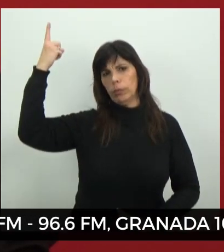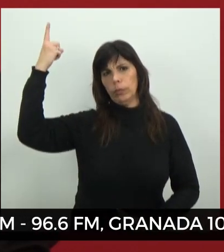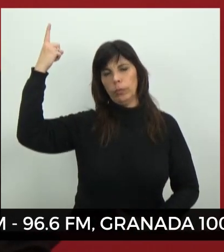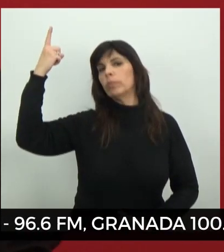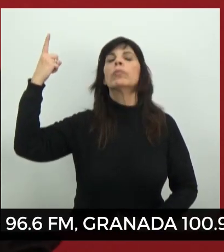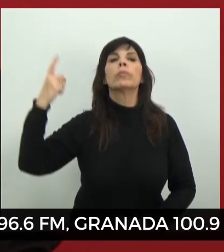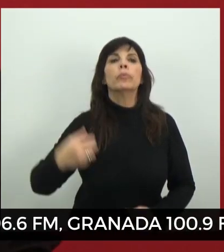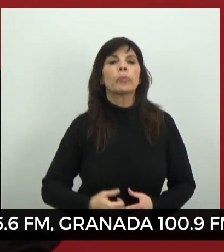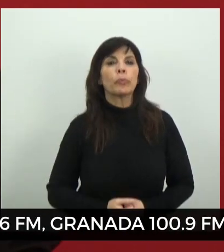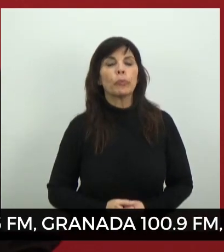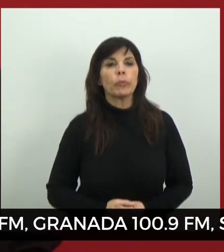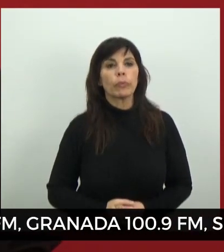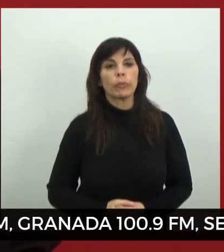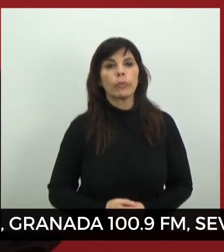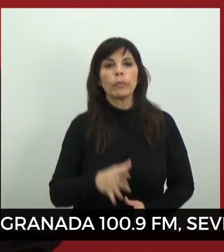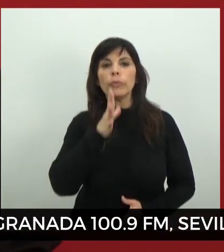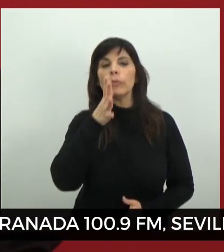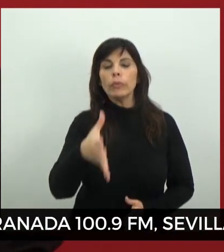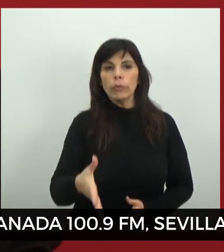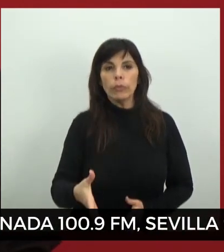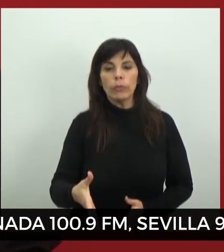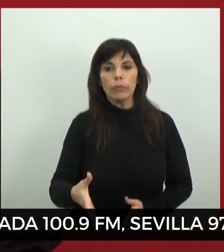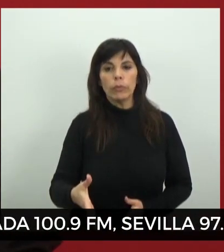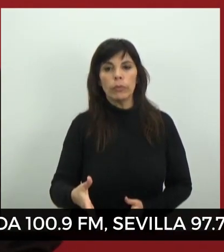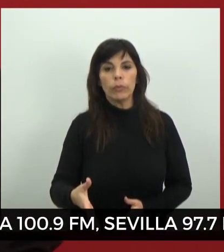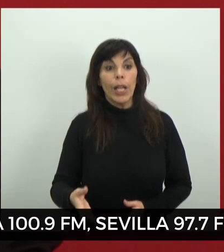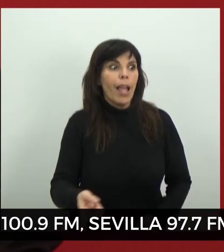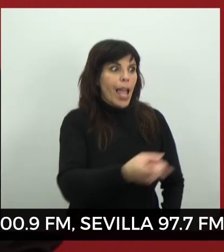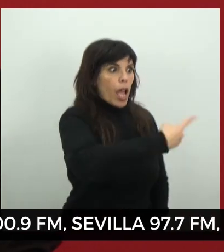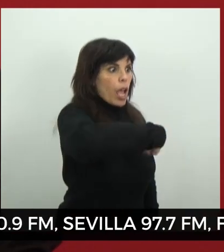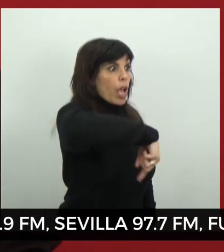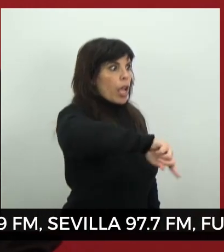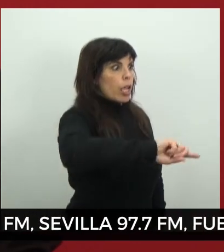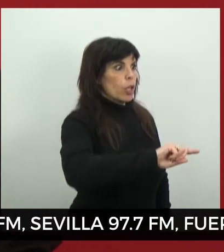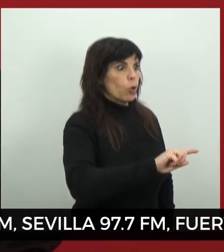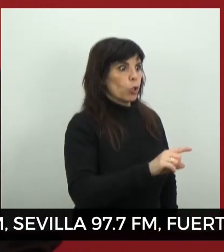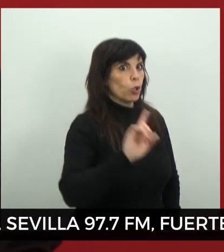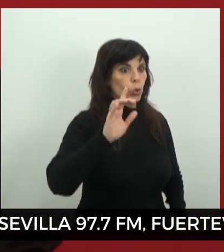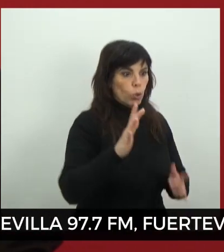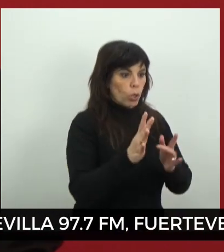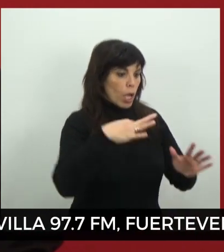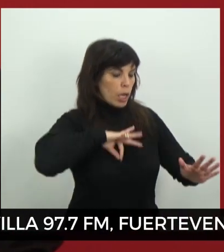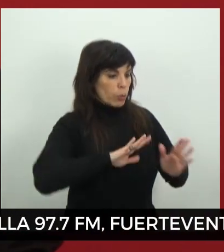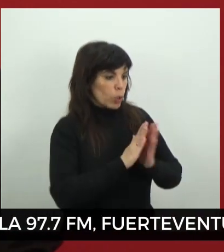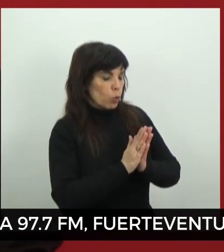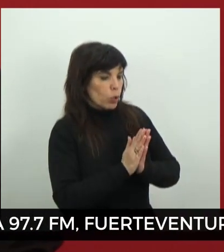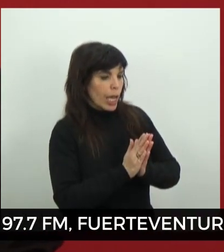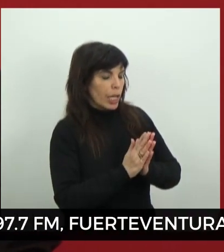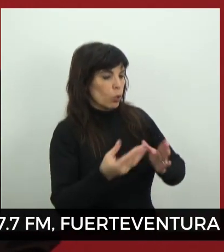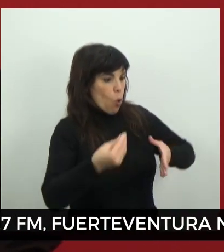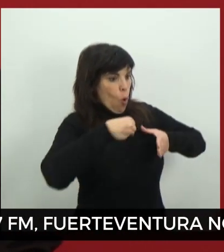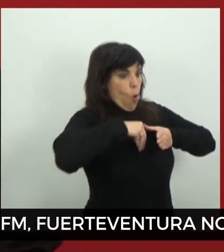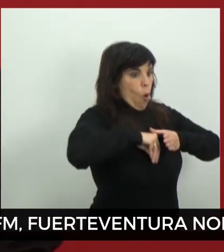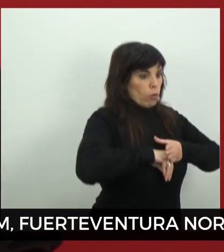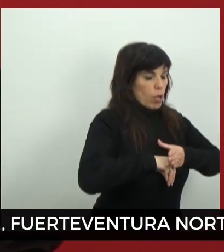Delta Force del Señor. ¿Por qué? Porque aquel que está en nosotros es más grande que aquel que está en el mundo. Por eso,